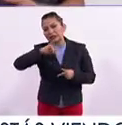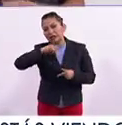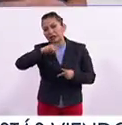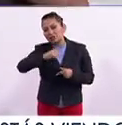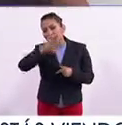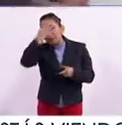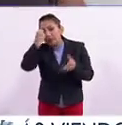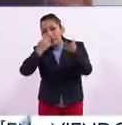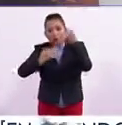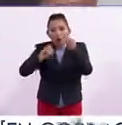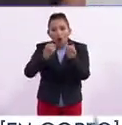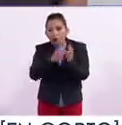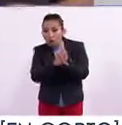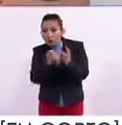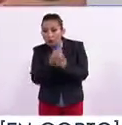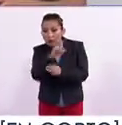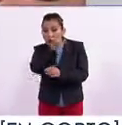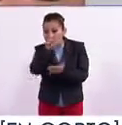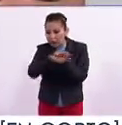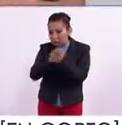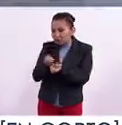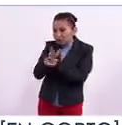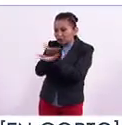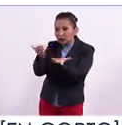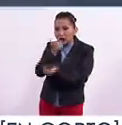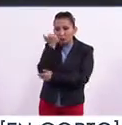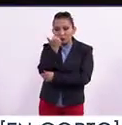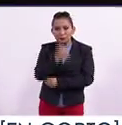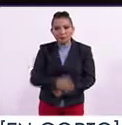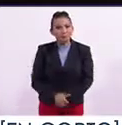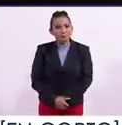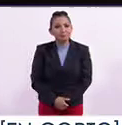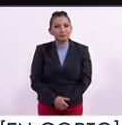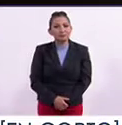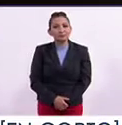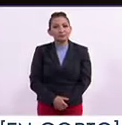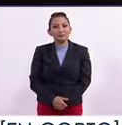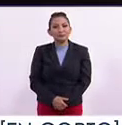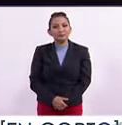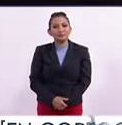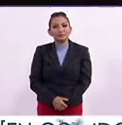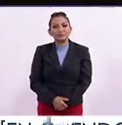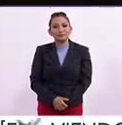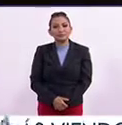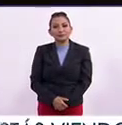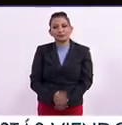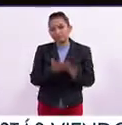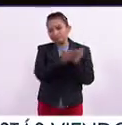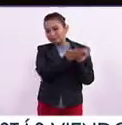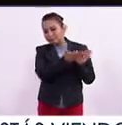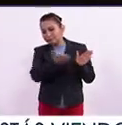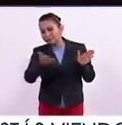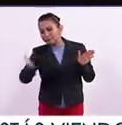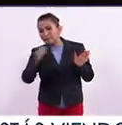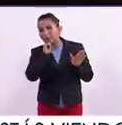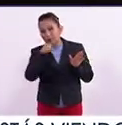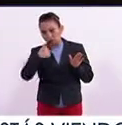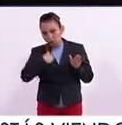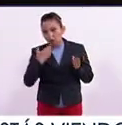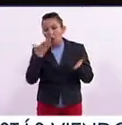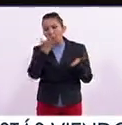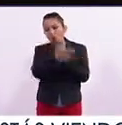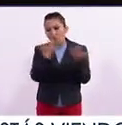que después comparte con sus estudiantes. A lo largo de todo esto también he sido profesor, ¿no? Ahora no